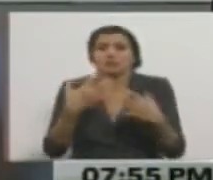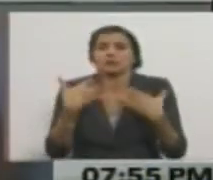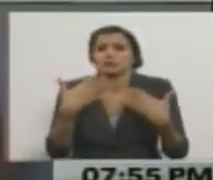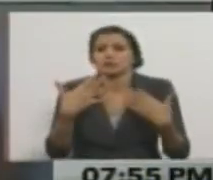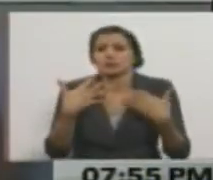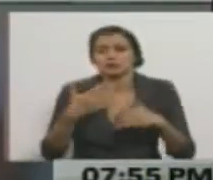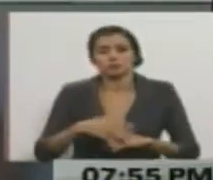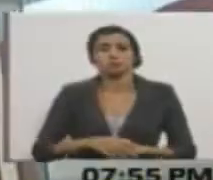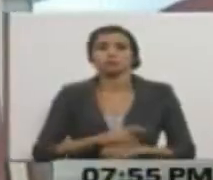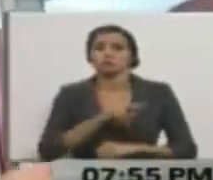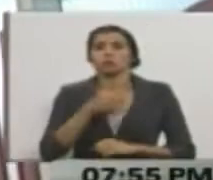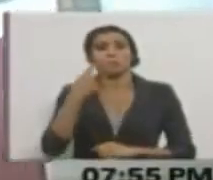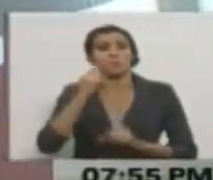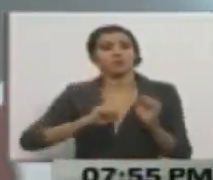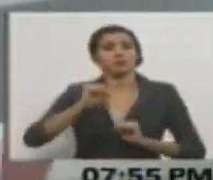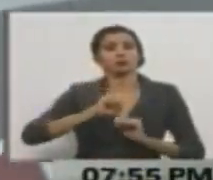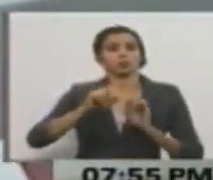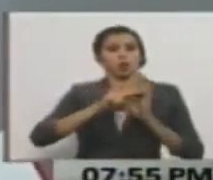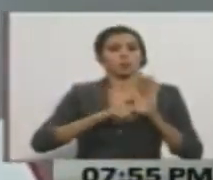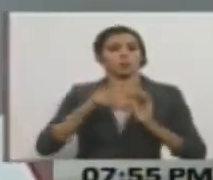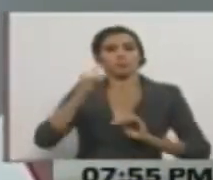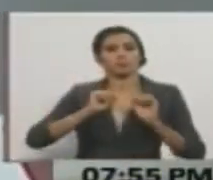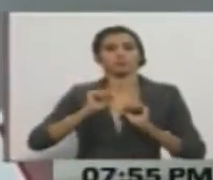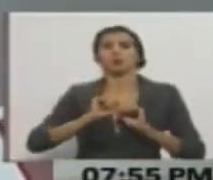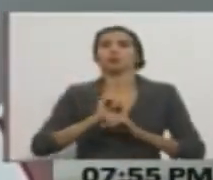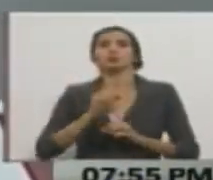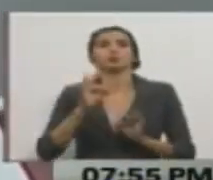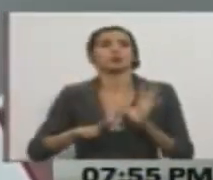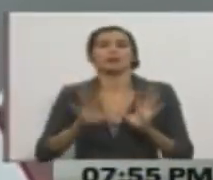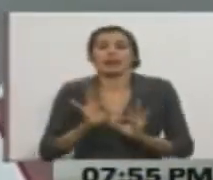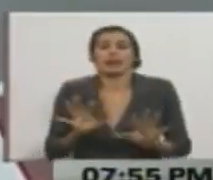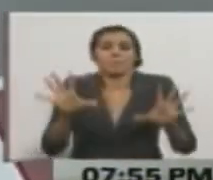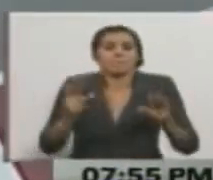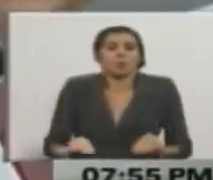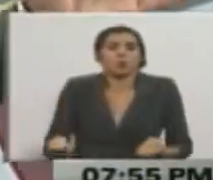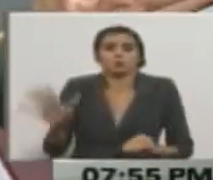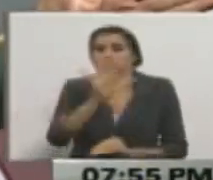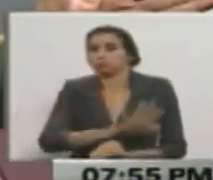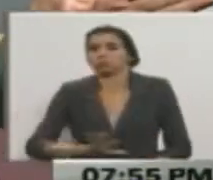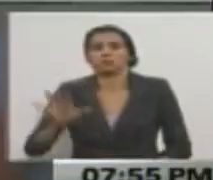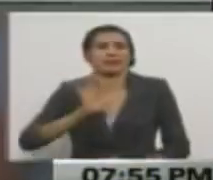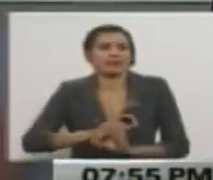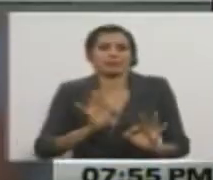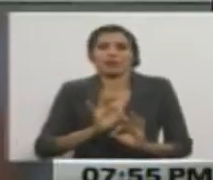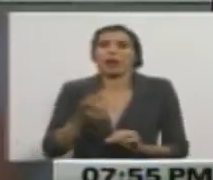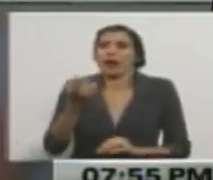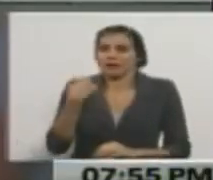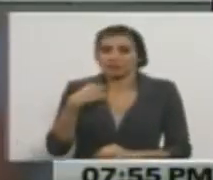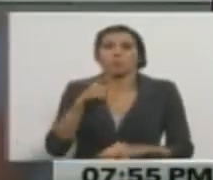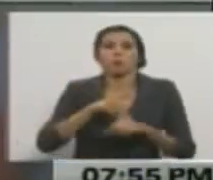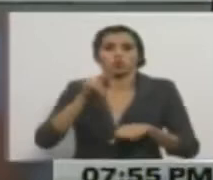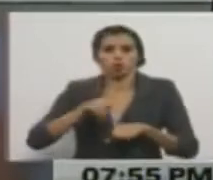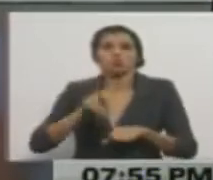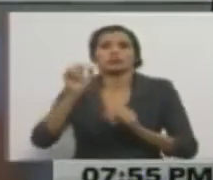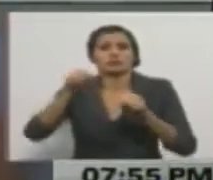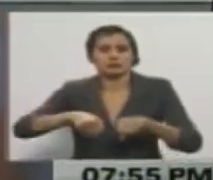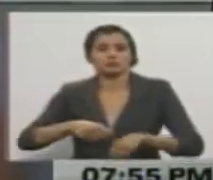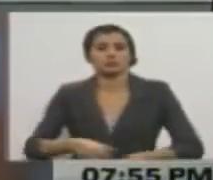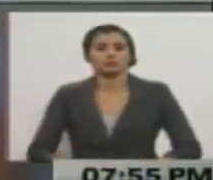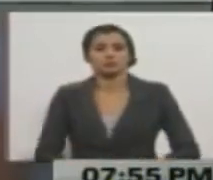tomamos medidas y finalmente no se dio. Un apagón nacional. Se recortaba por